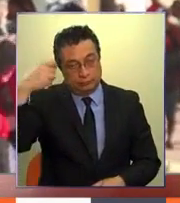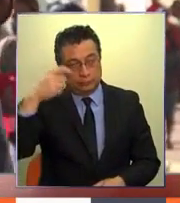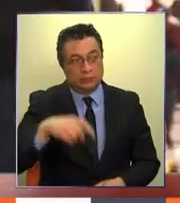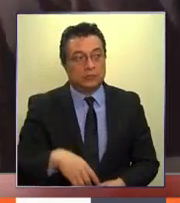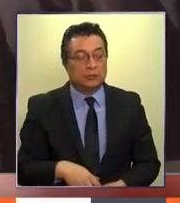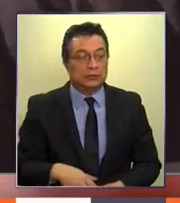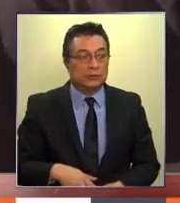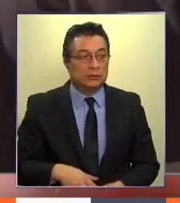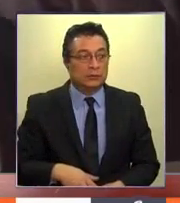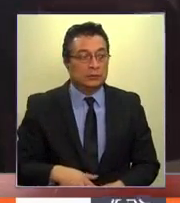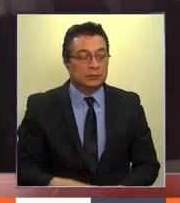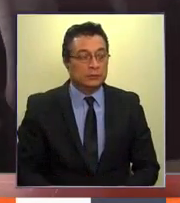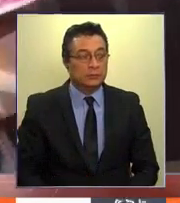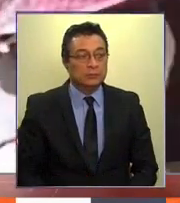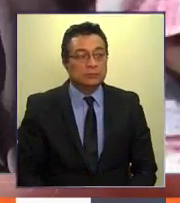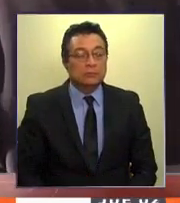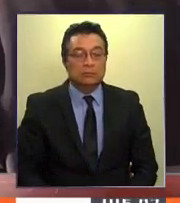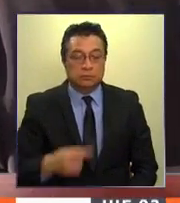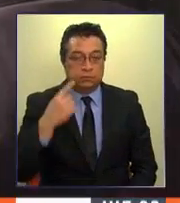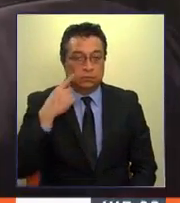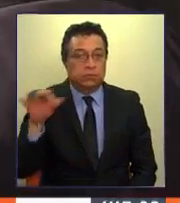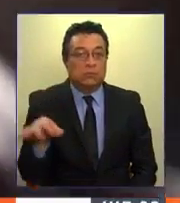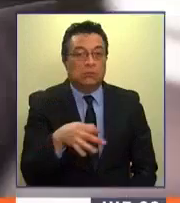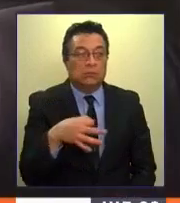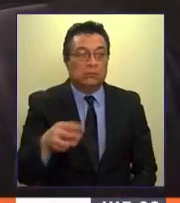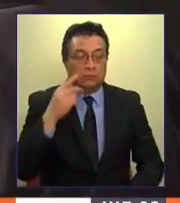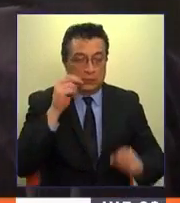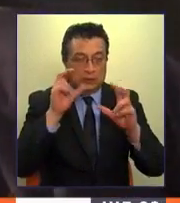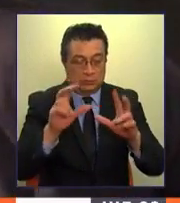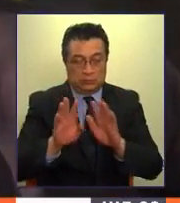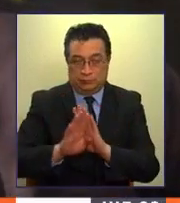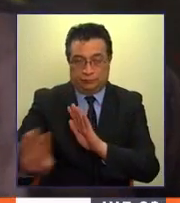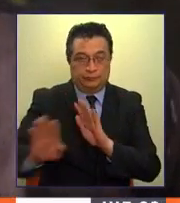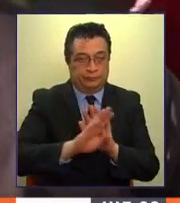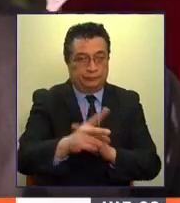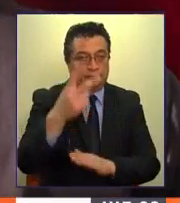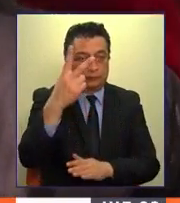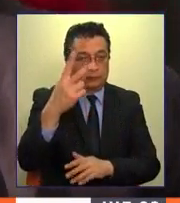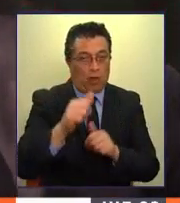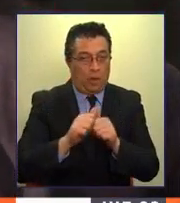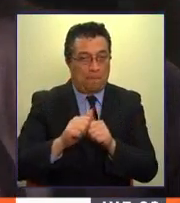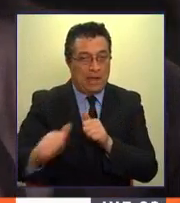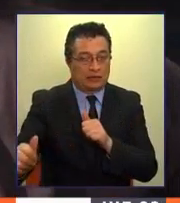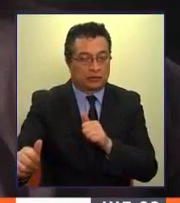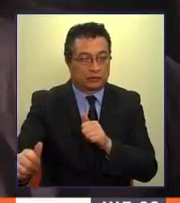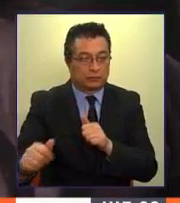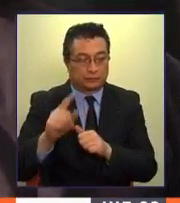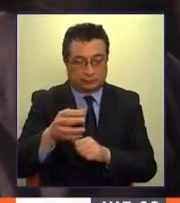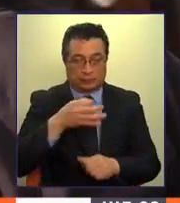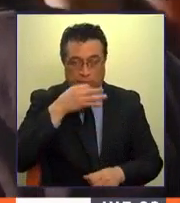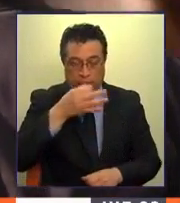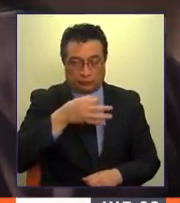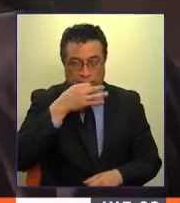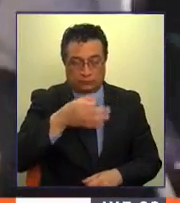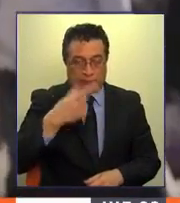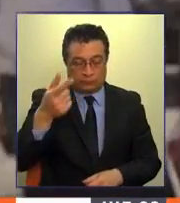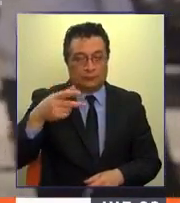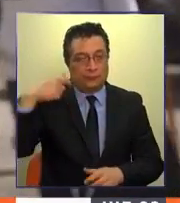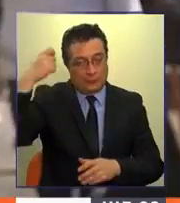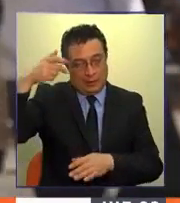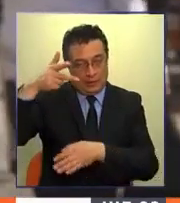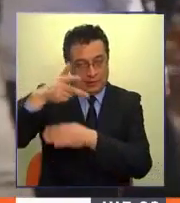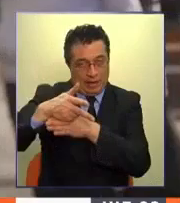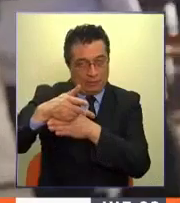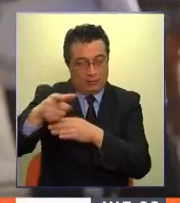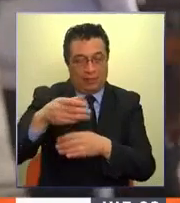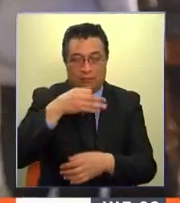Atención, respete la distancia de 2 metros. Este es un mensaje del EQ911. Claro,